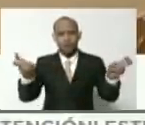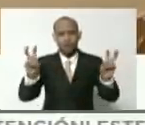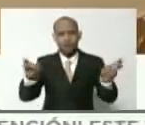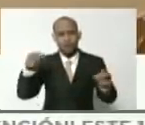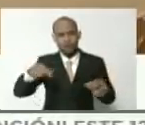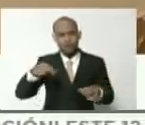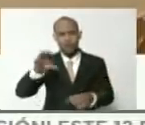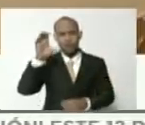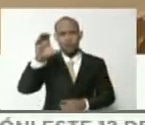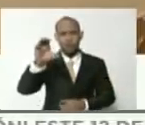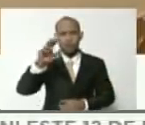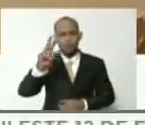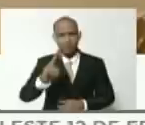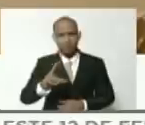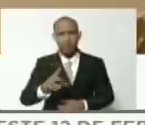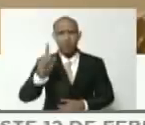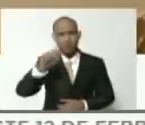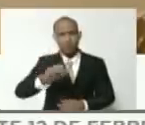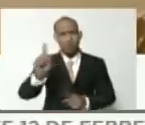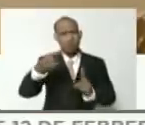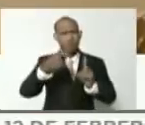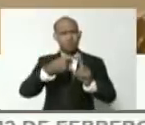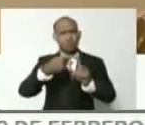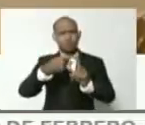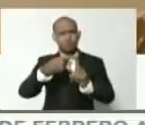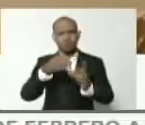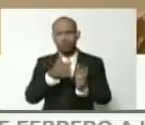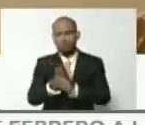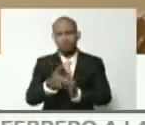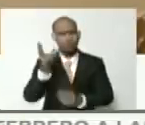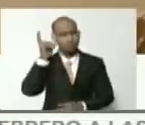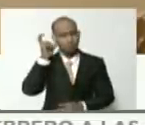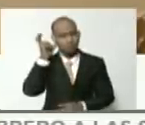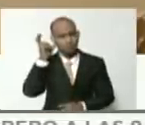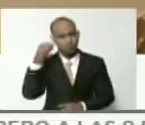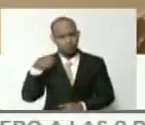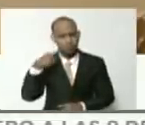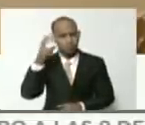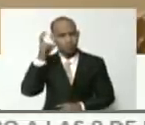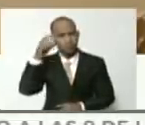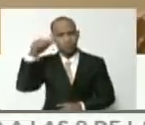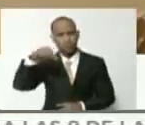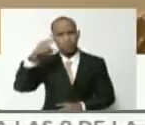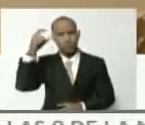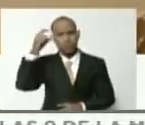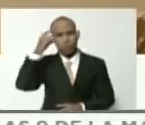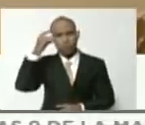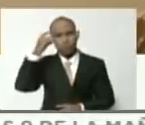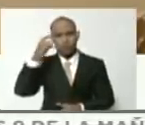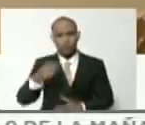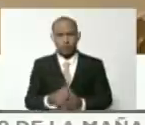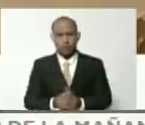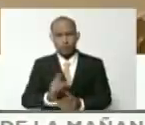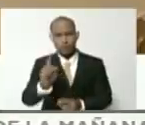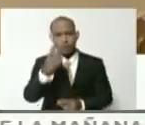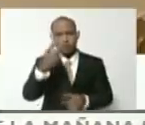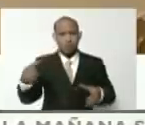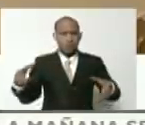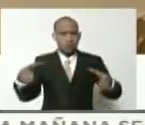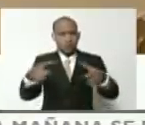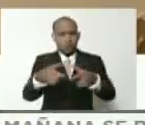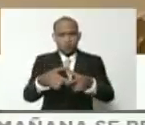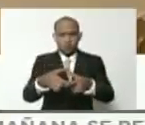este país. En primer lugar, y escuché hoy que había una primera reunión